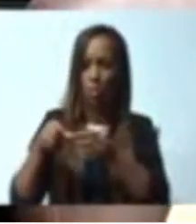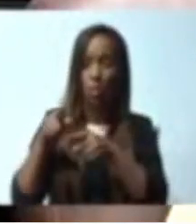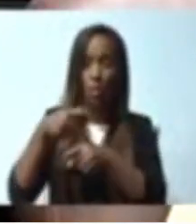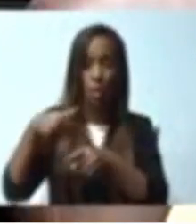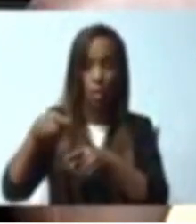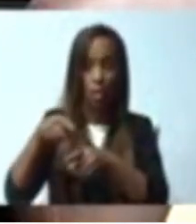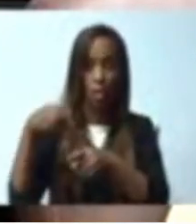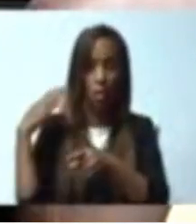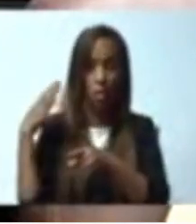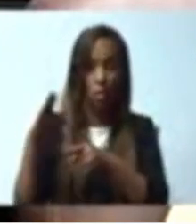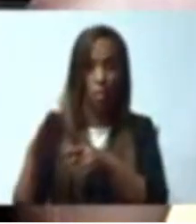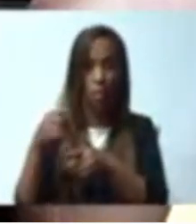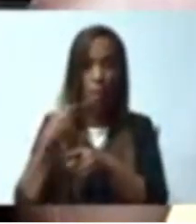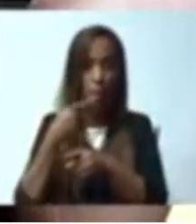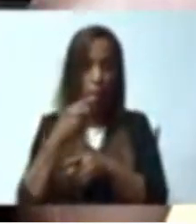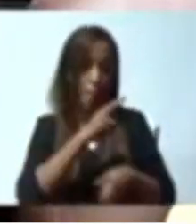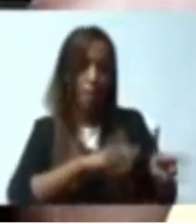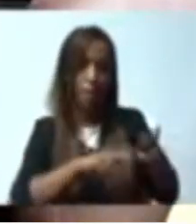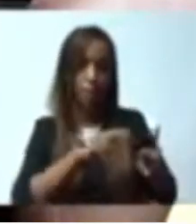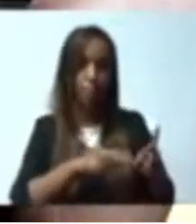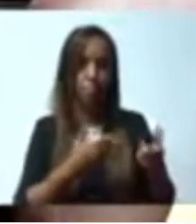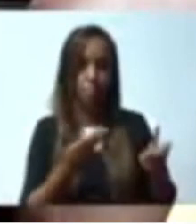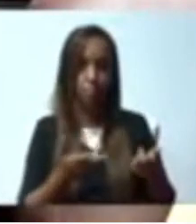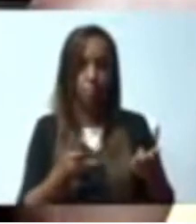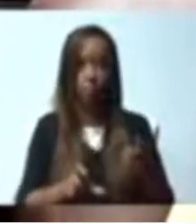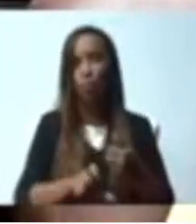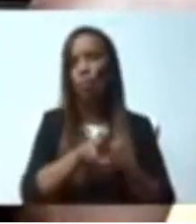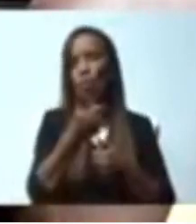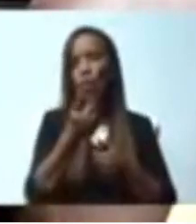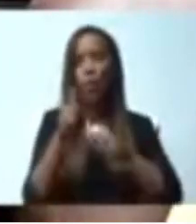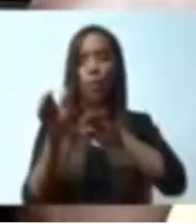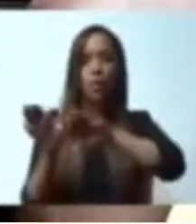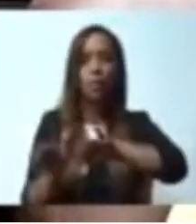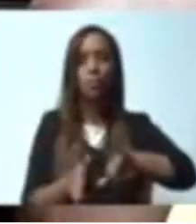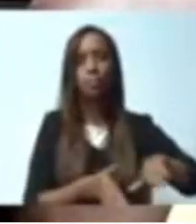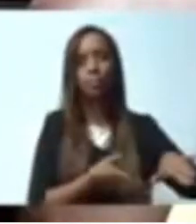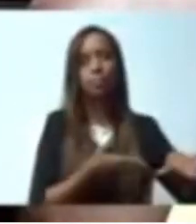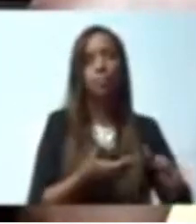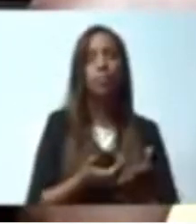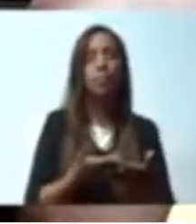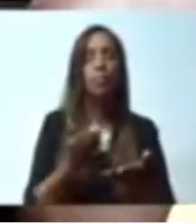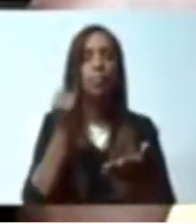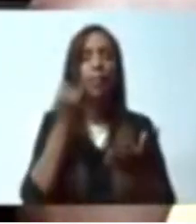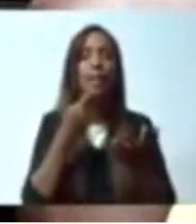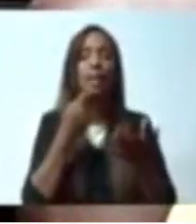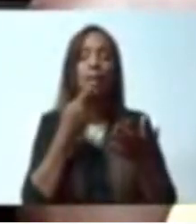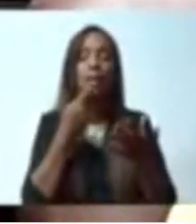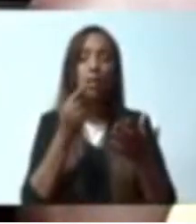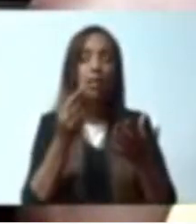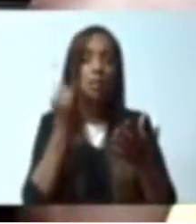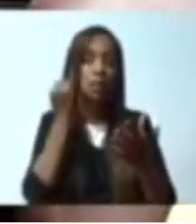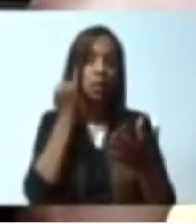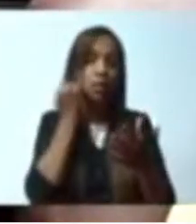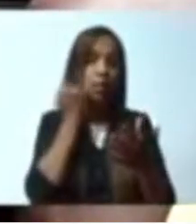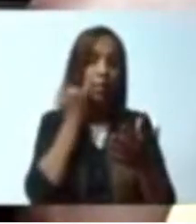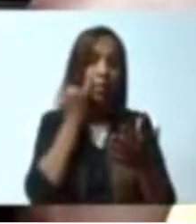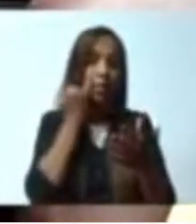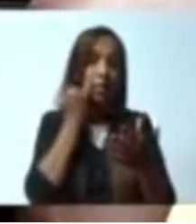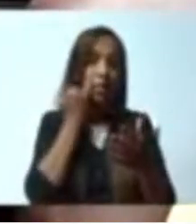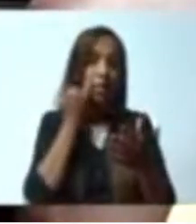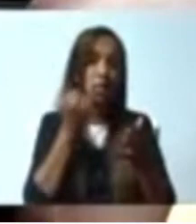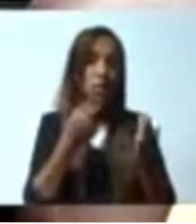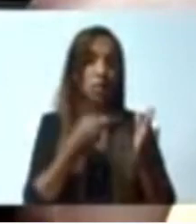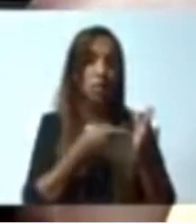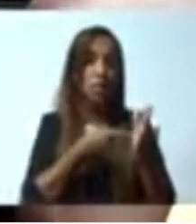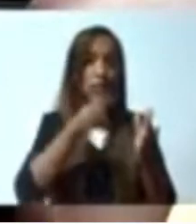que los hijos mayores de edad que no hayan contraído matrimonio de los miembros de la Cámara de Cuentas pueden tener acceso a pasaporte diplomático,